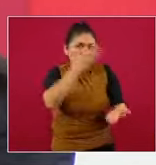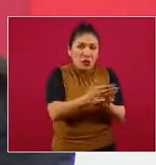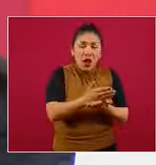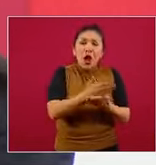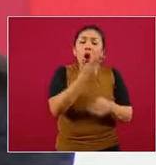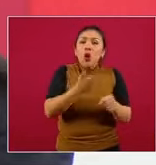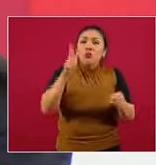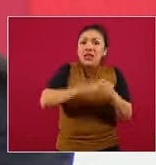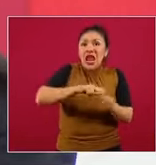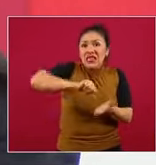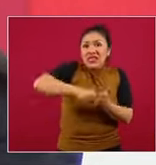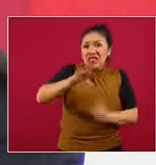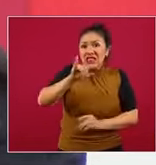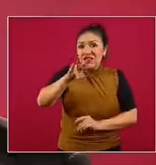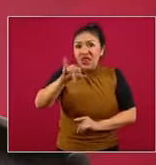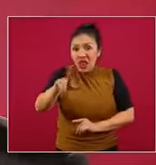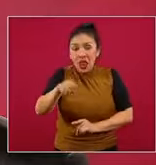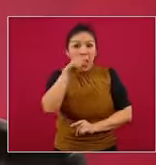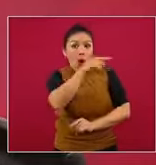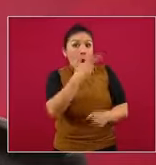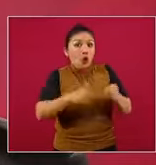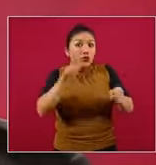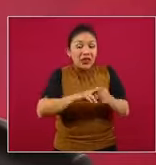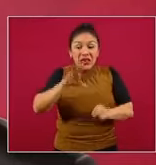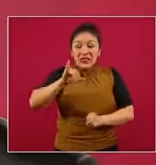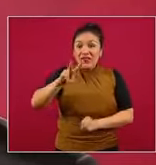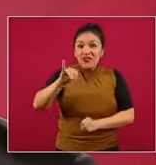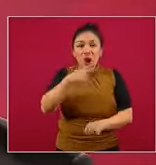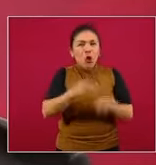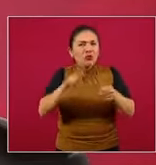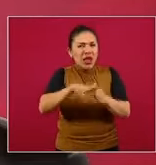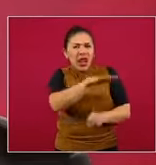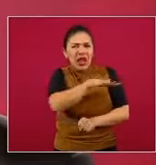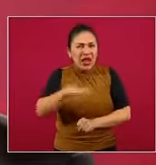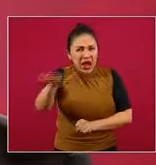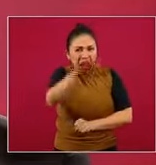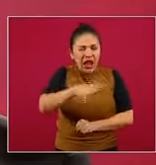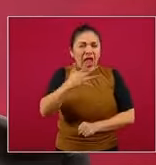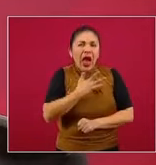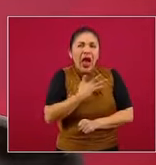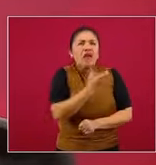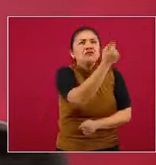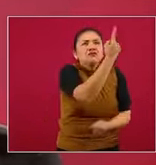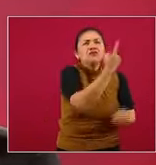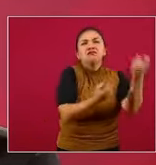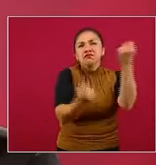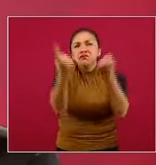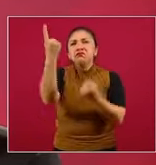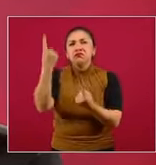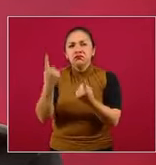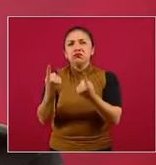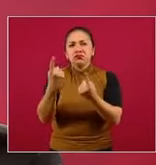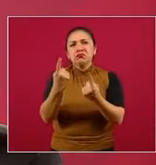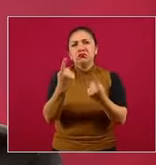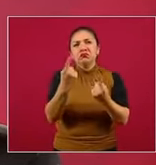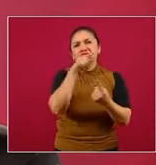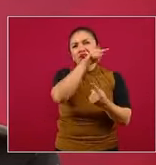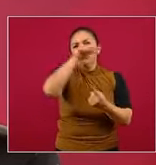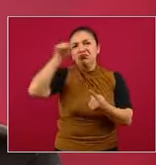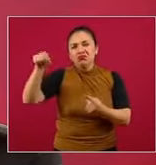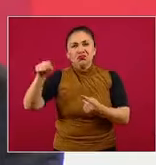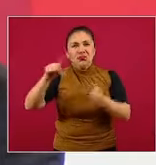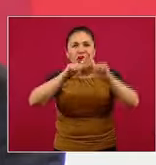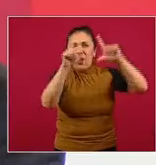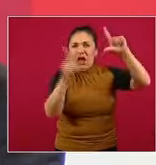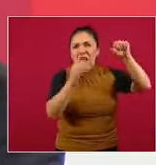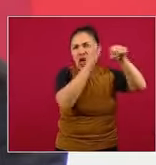civil? Ese hospital civil, ese hospital general, que hay en uno o más casos en todas